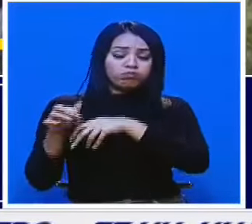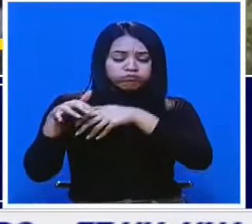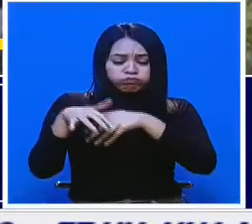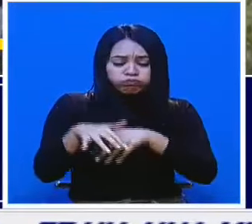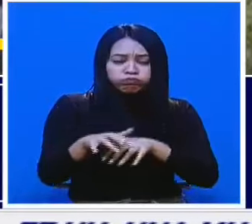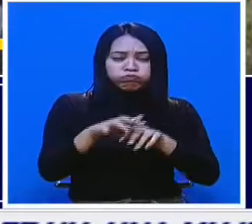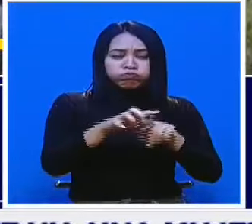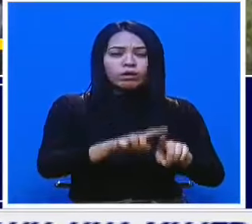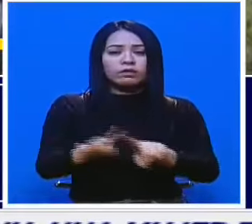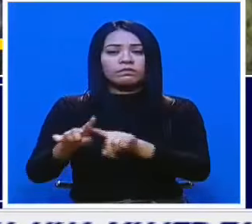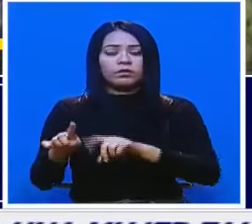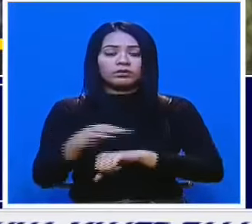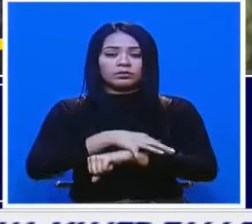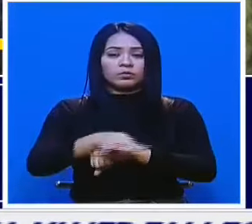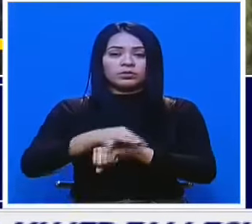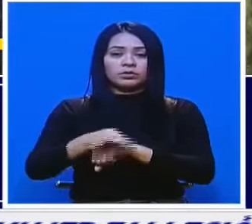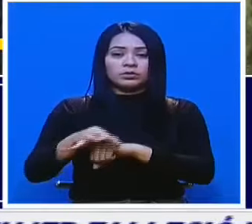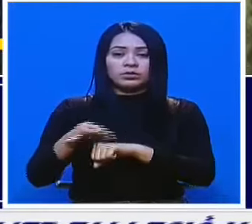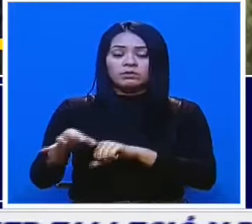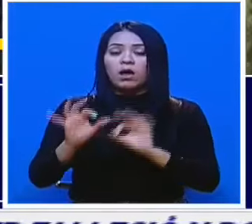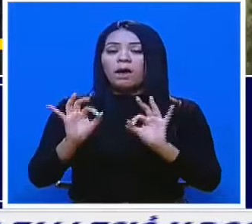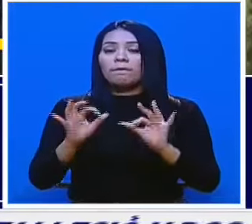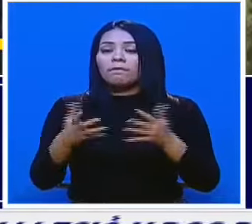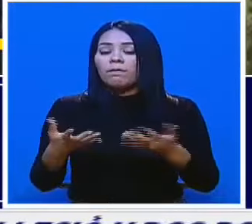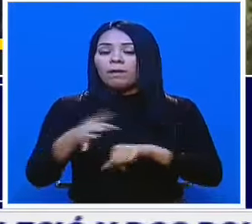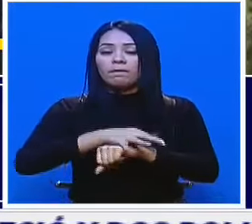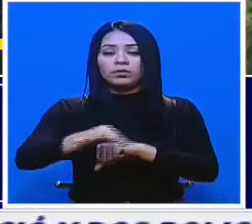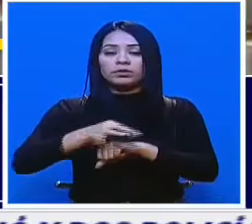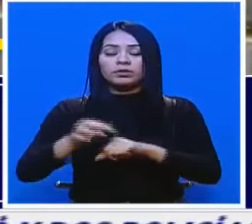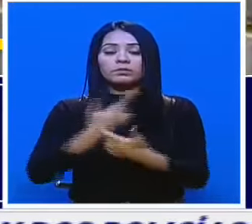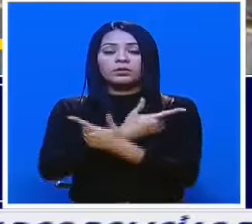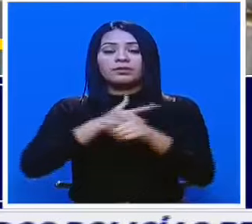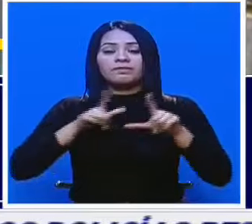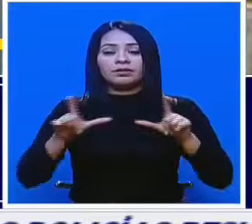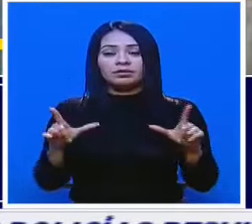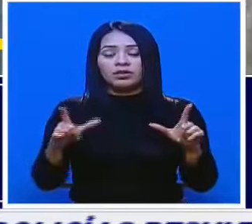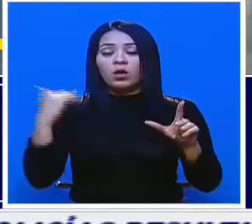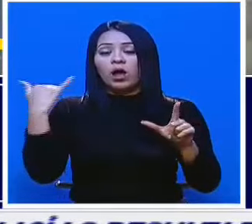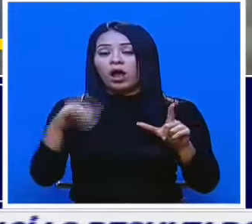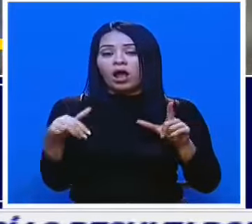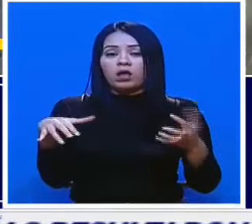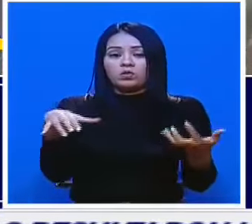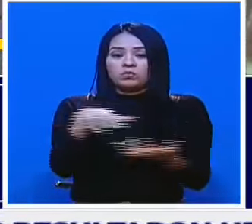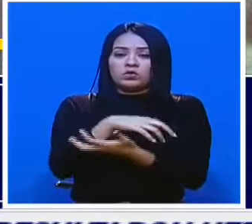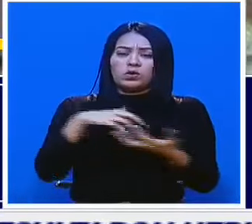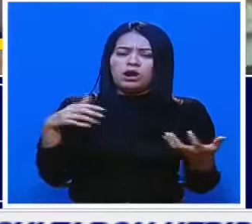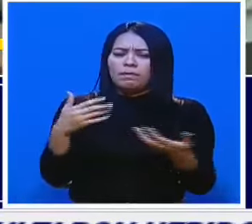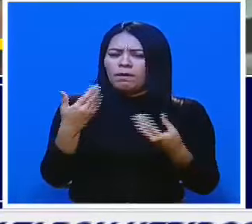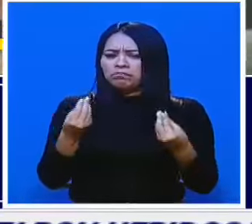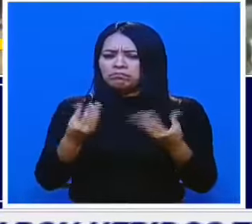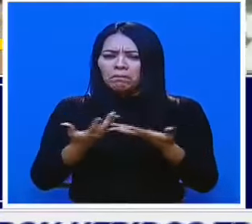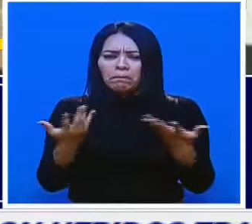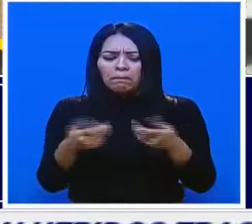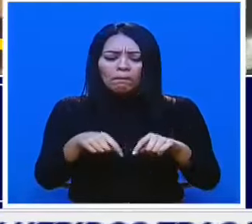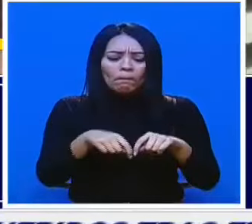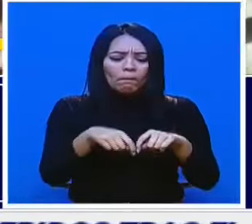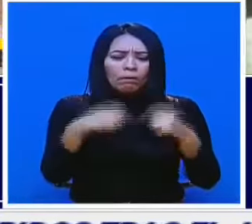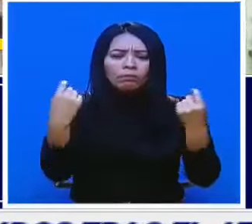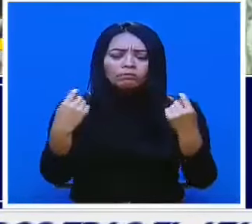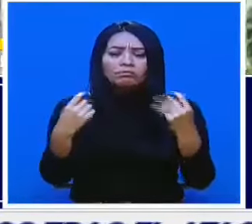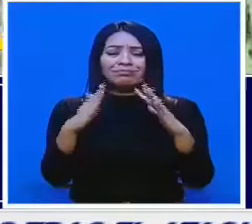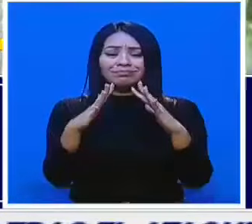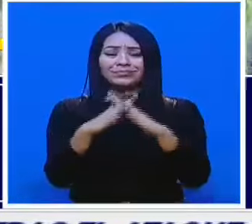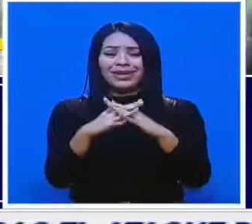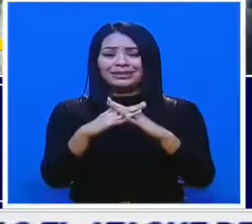los distintos municipios. Específicamente en el municipio de Libertador tuvimos una afectación donde perdimos la vivienda,